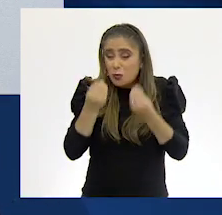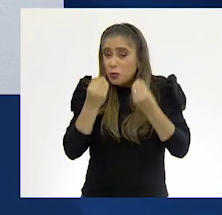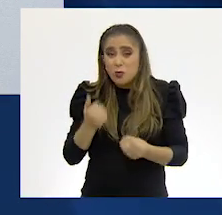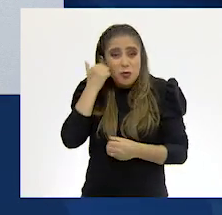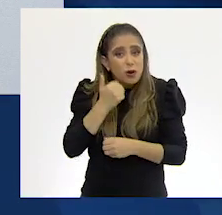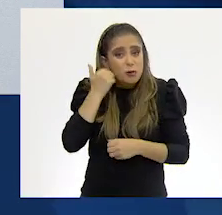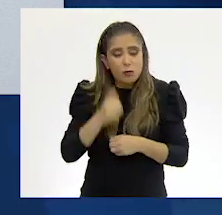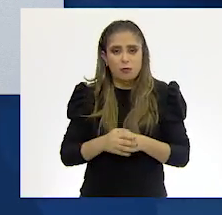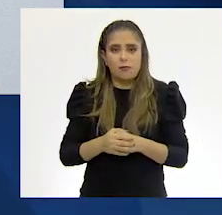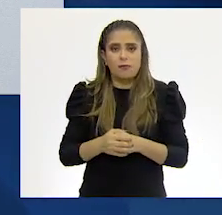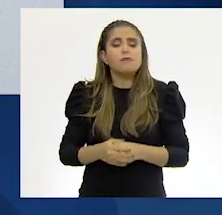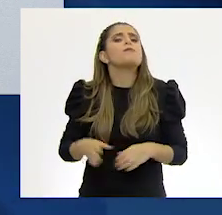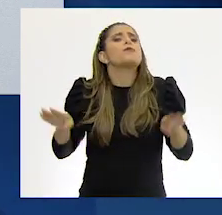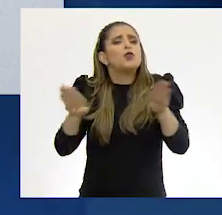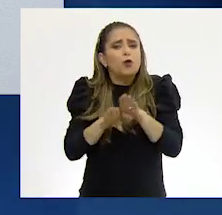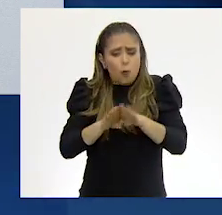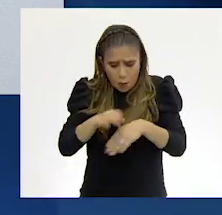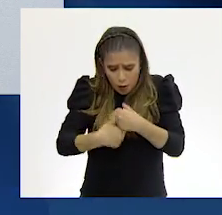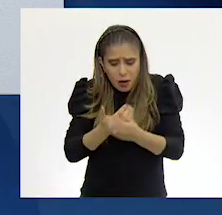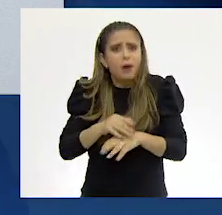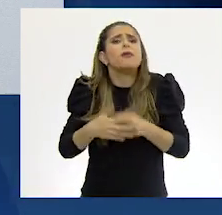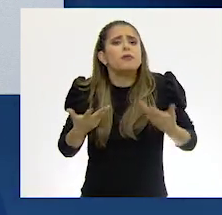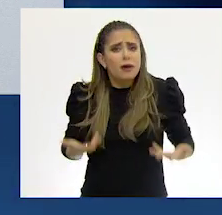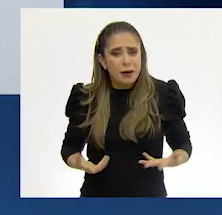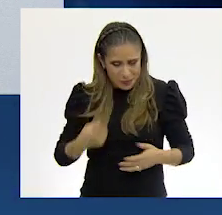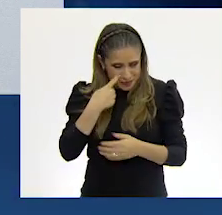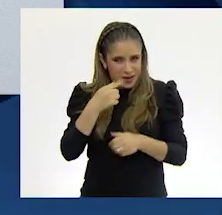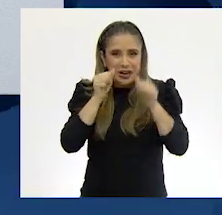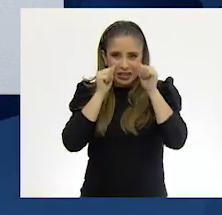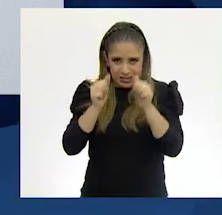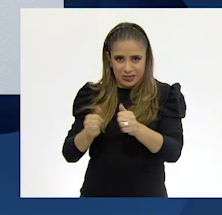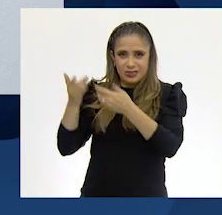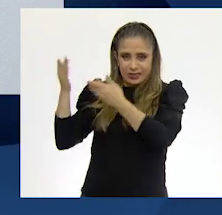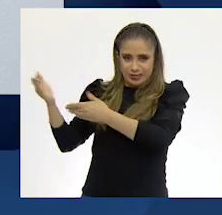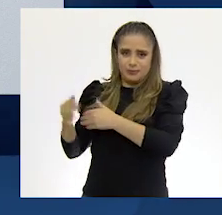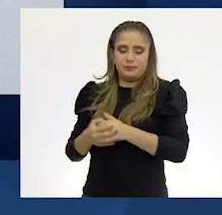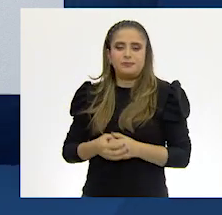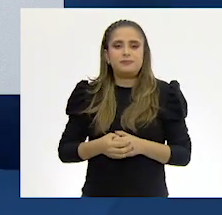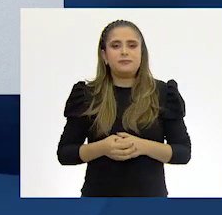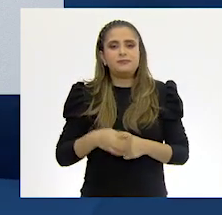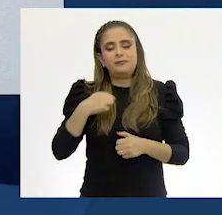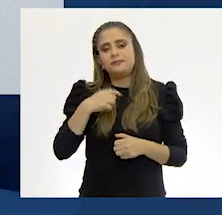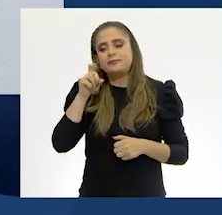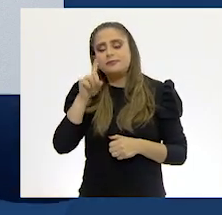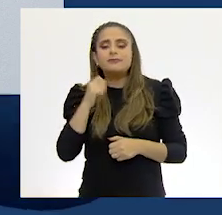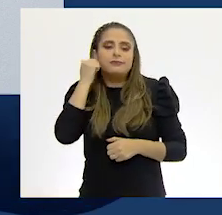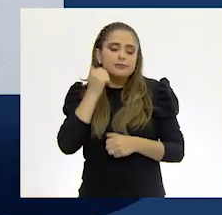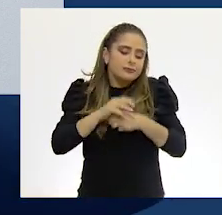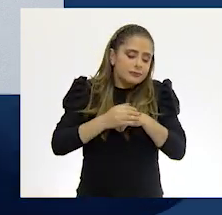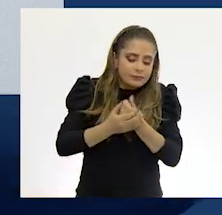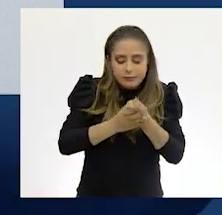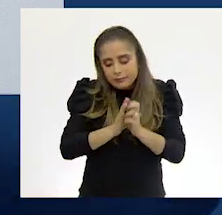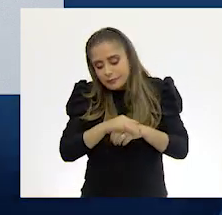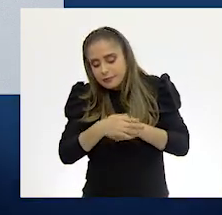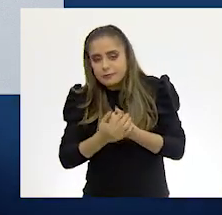jabón. Vamos a ver cómo hay que lavarnos las manos. Me las lavo con agüita y con